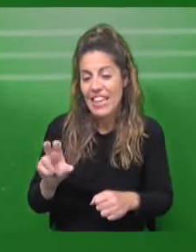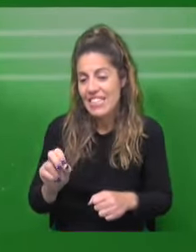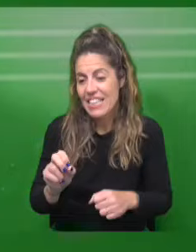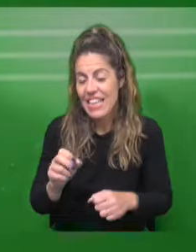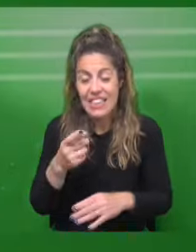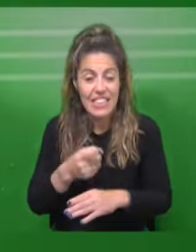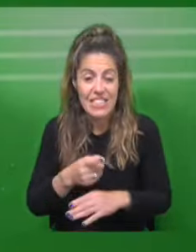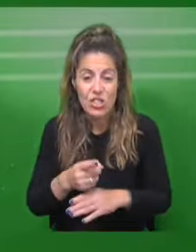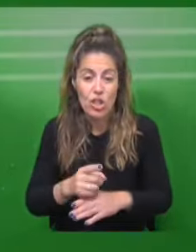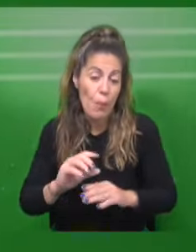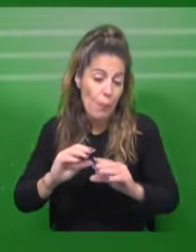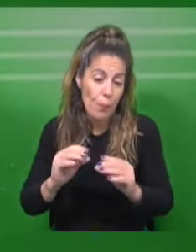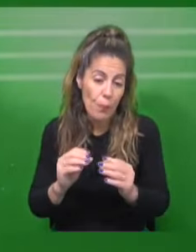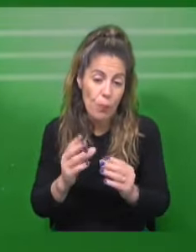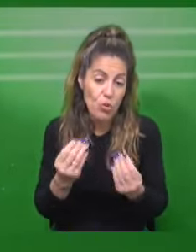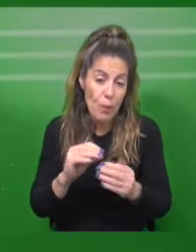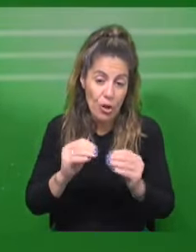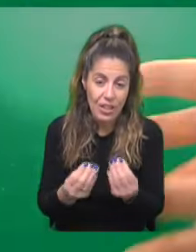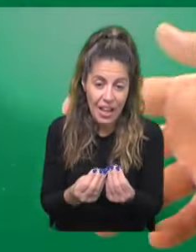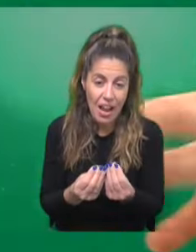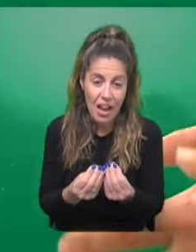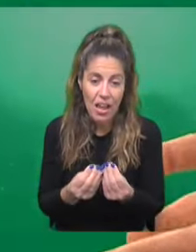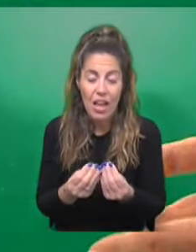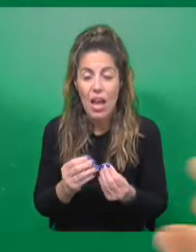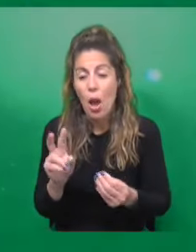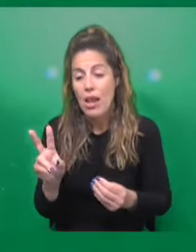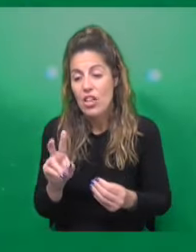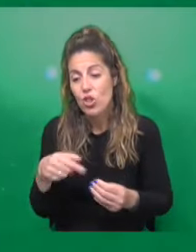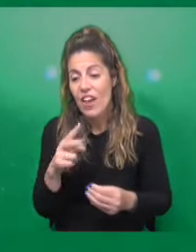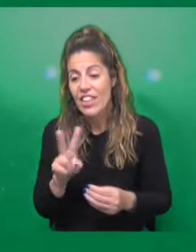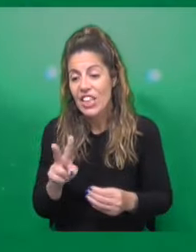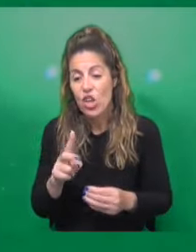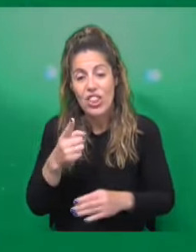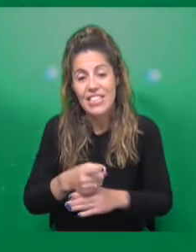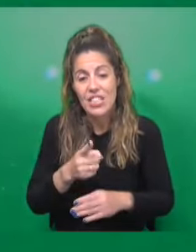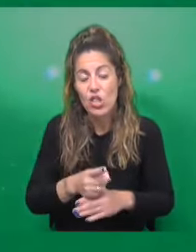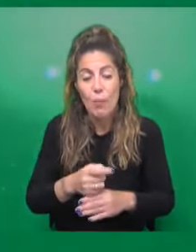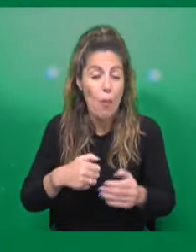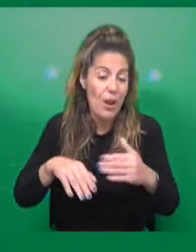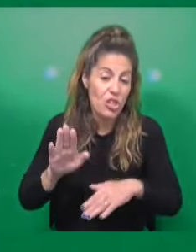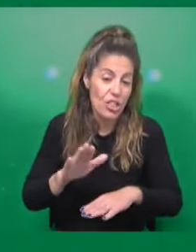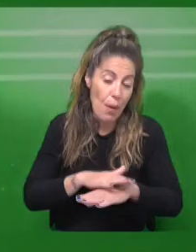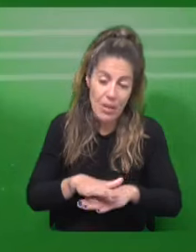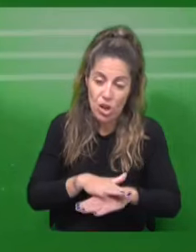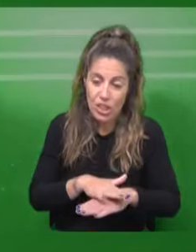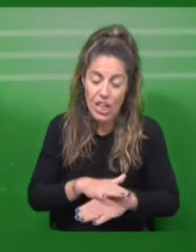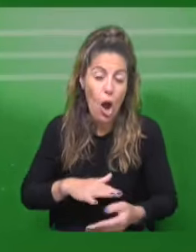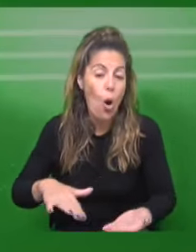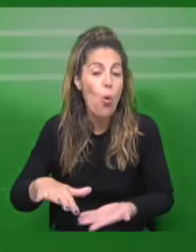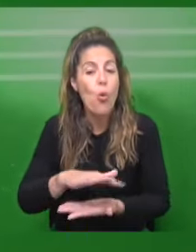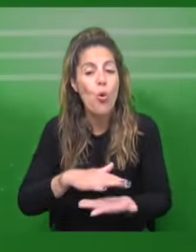O sea que la las otras 22 con mayoría y minoría este eh un lugar que encuentra